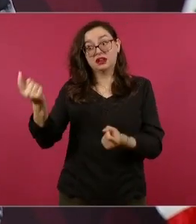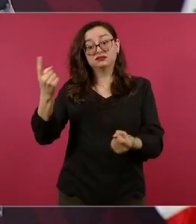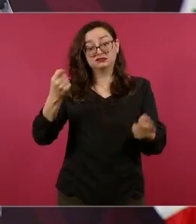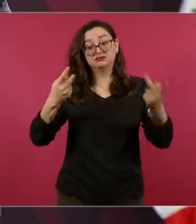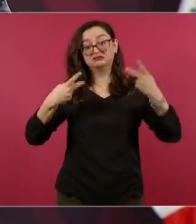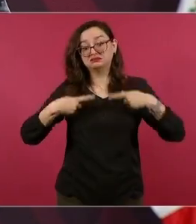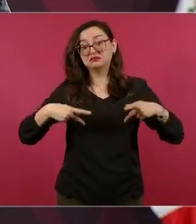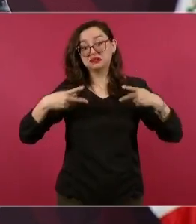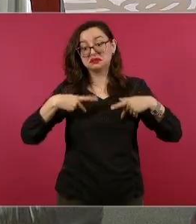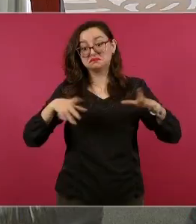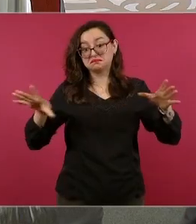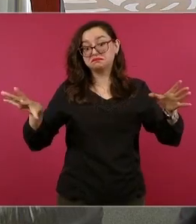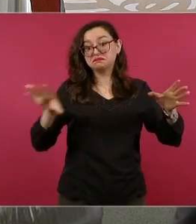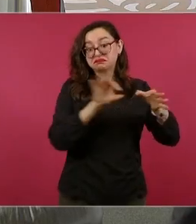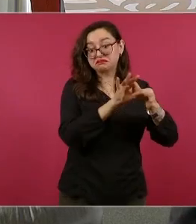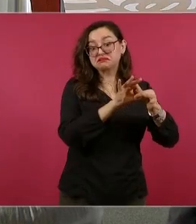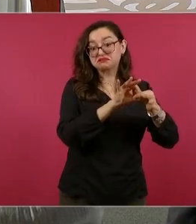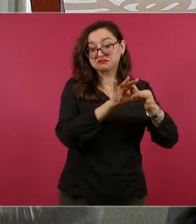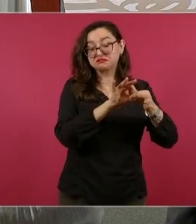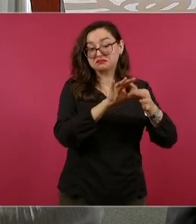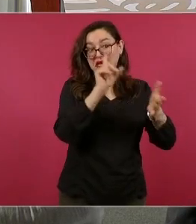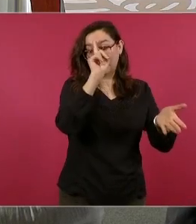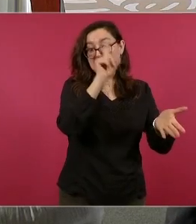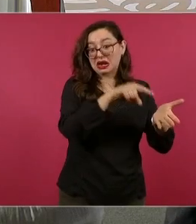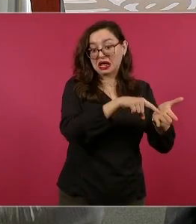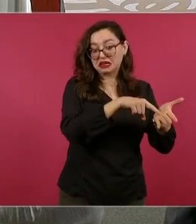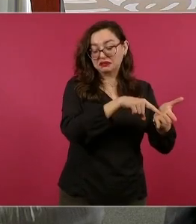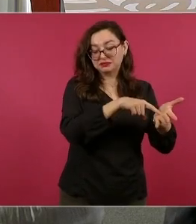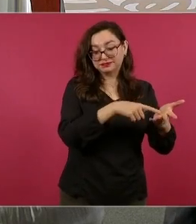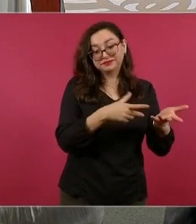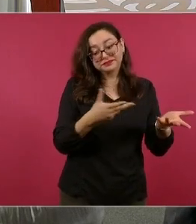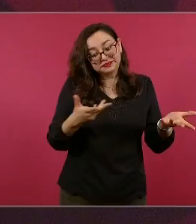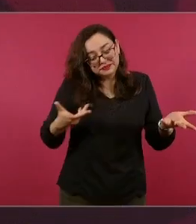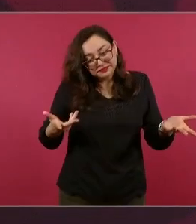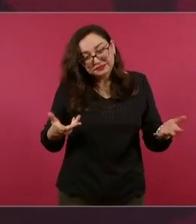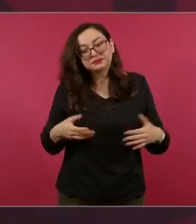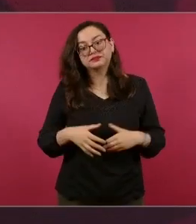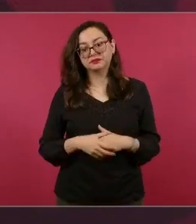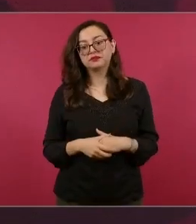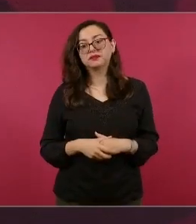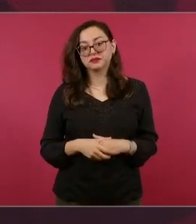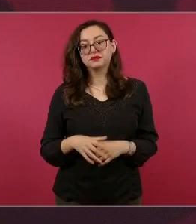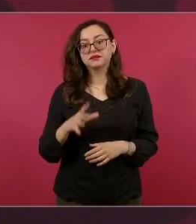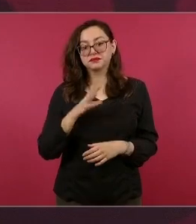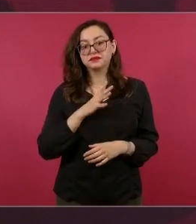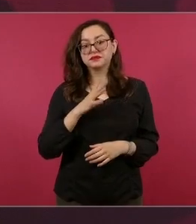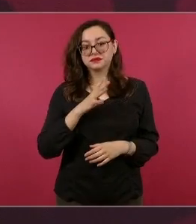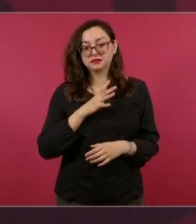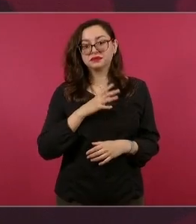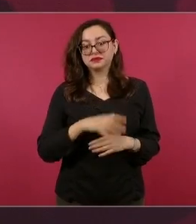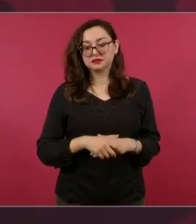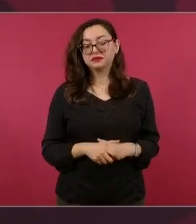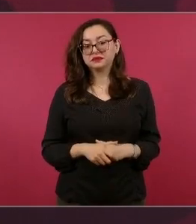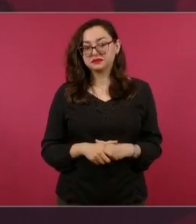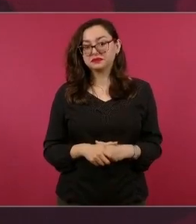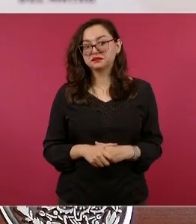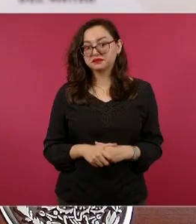Porque si vemos los resultados de la elección, pues sí se ganó en la ciudad, pero